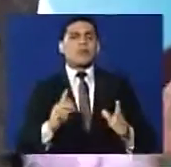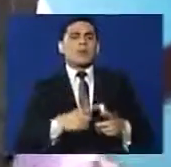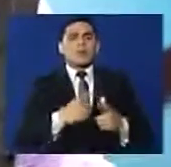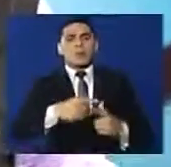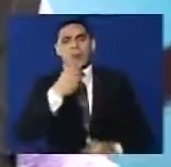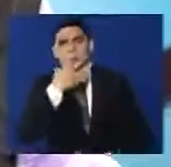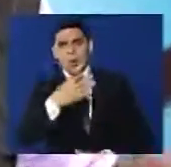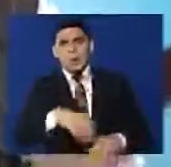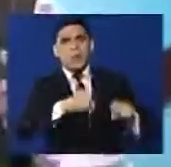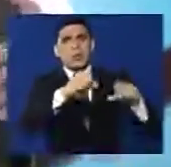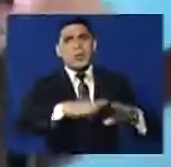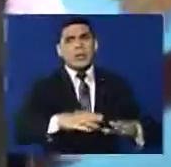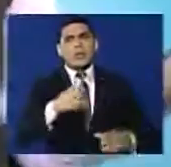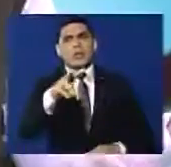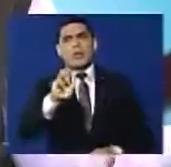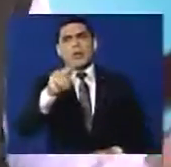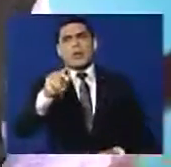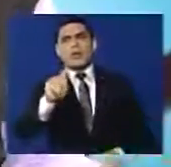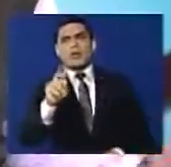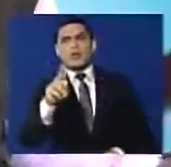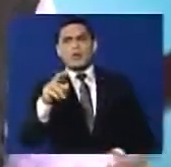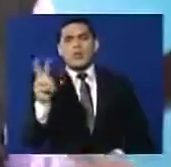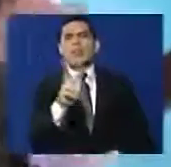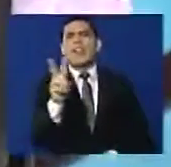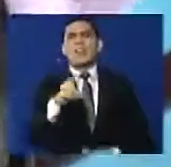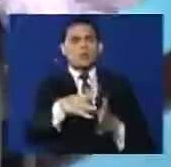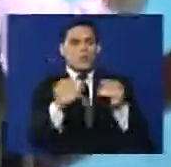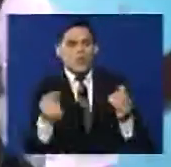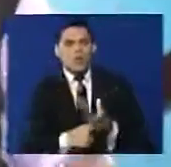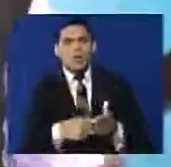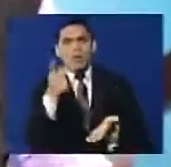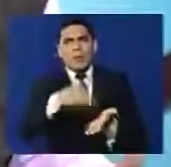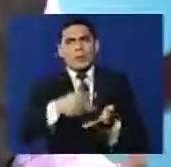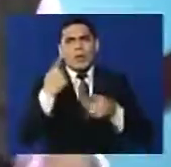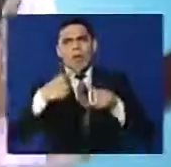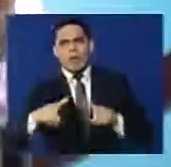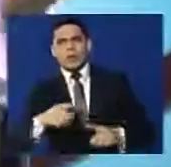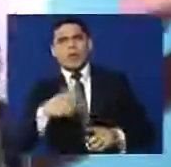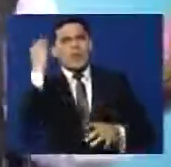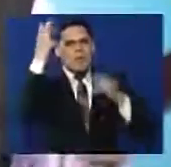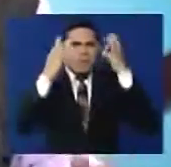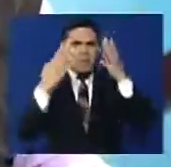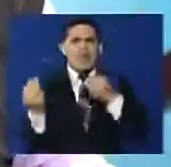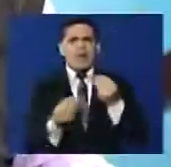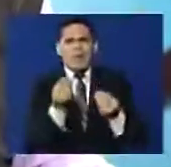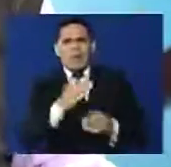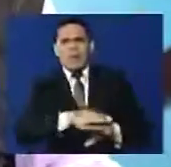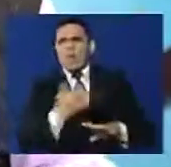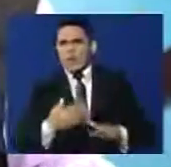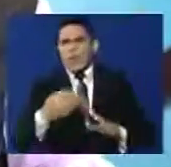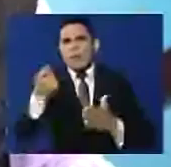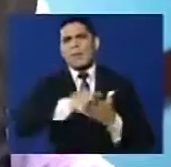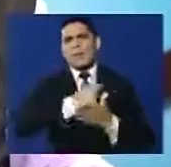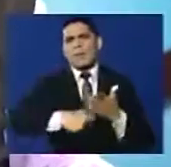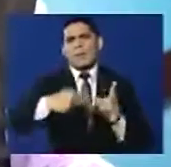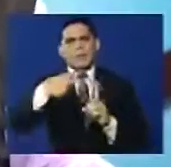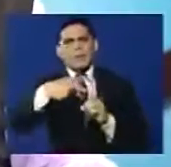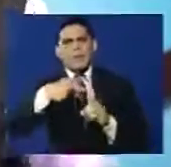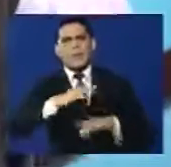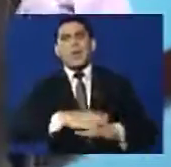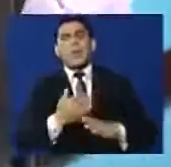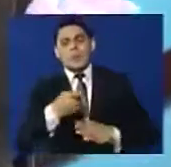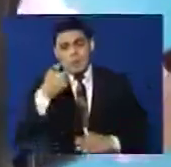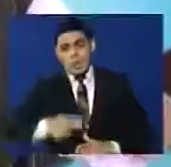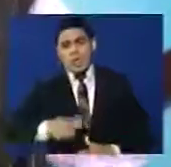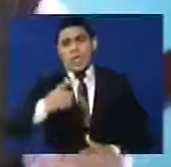les terminaron suspendiendo. Ahora, Benetur es de los venezolanos. Y él se han presentado otros y no ha habido esa excusa porque él iba a negar a ella que se presentara, porque es Norky Batista,